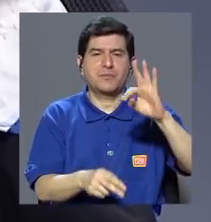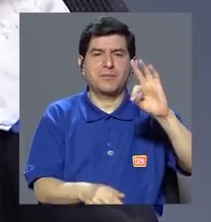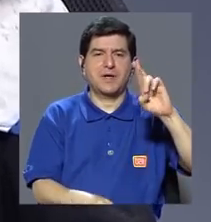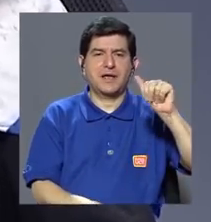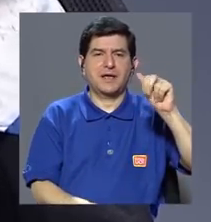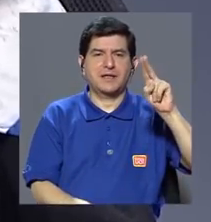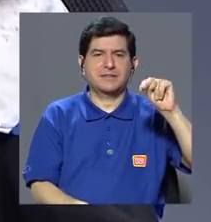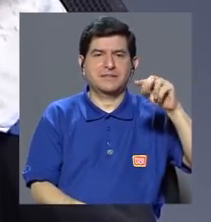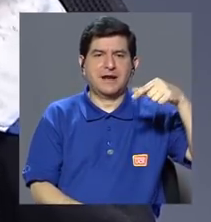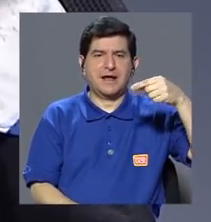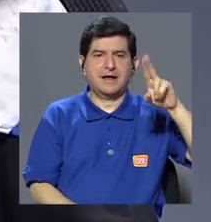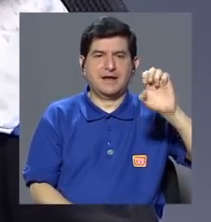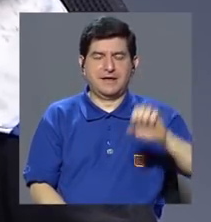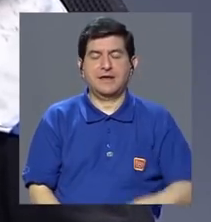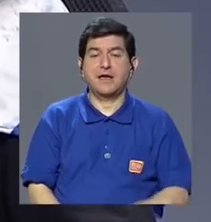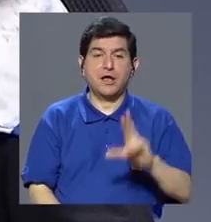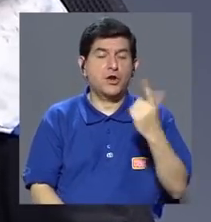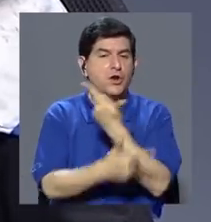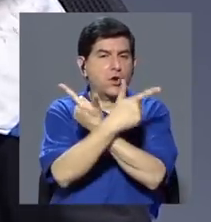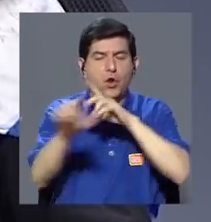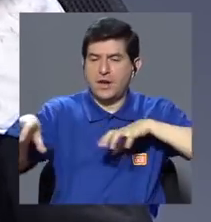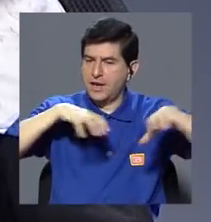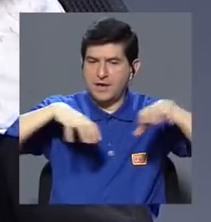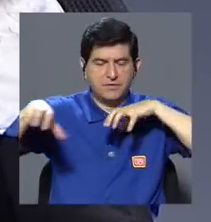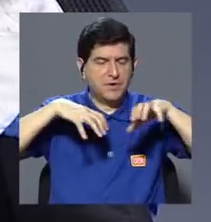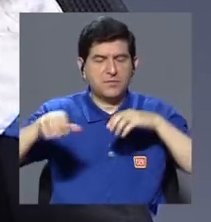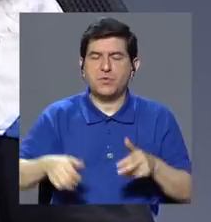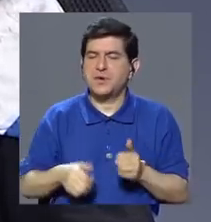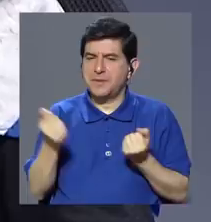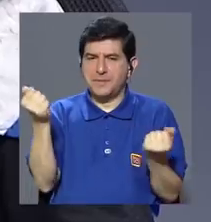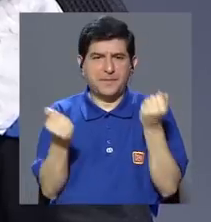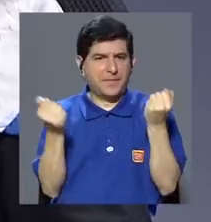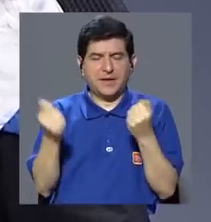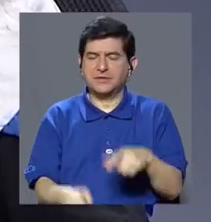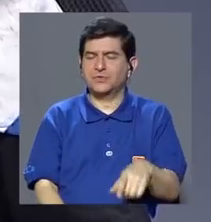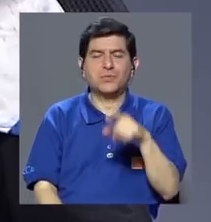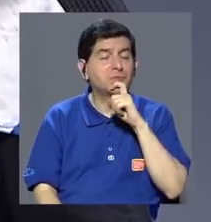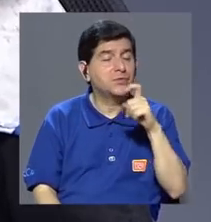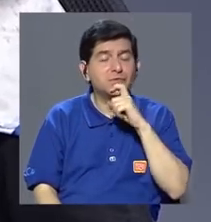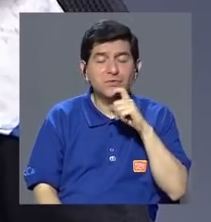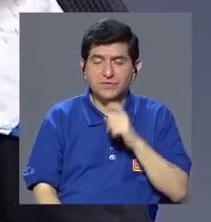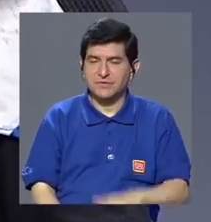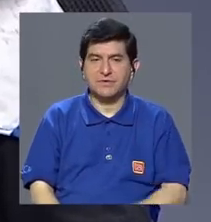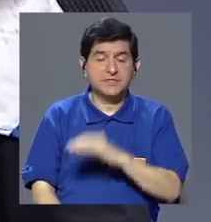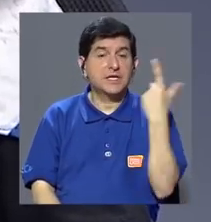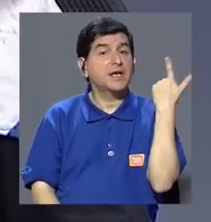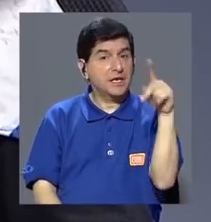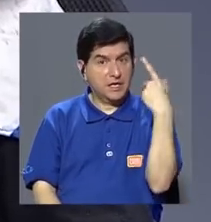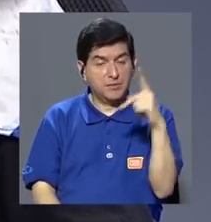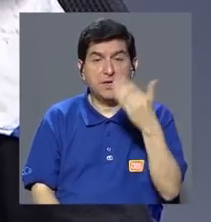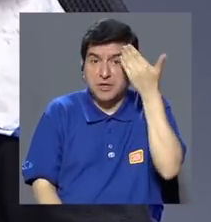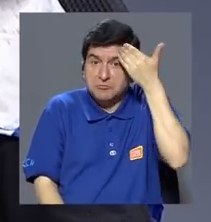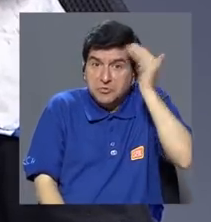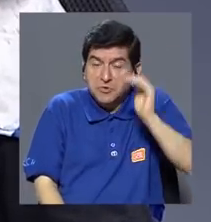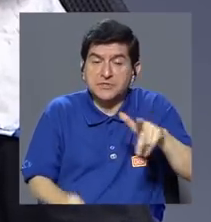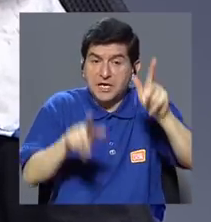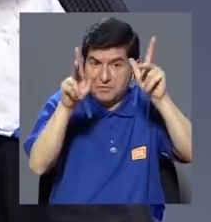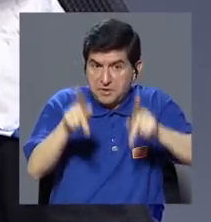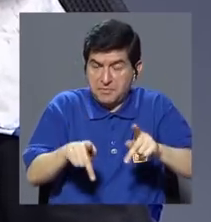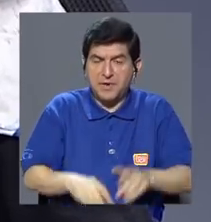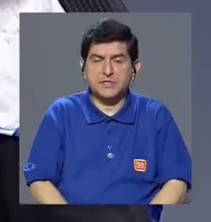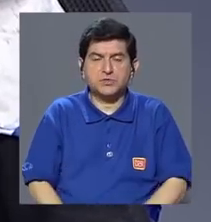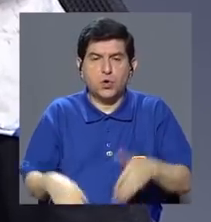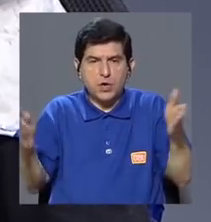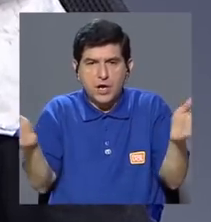libre circulación vehícular es muy difícil movilizarse y también peligroso porque no sabes si son personas pro